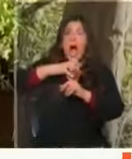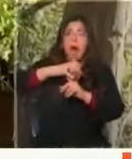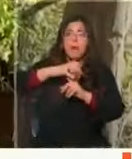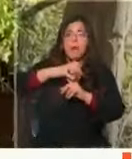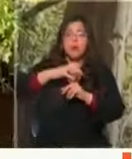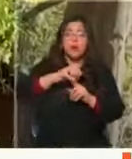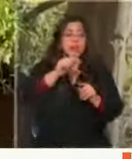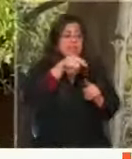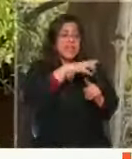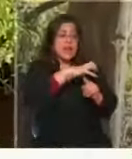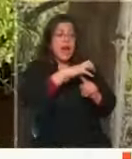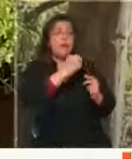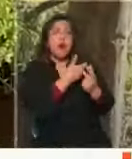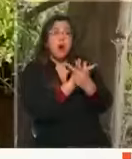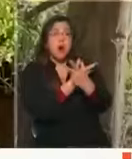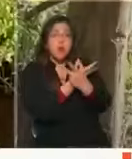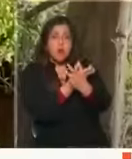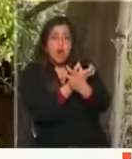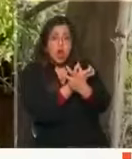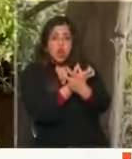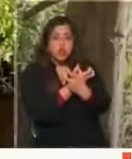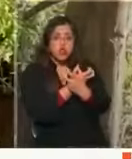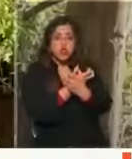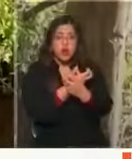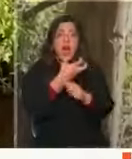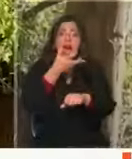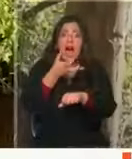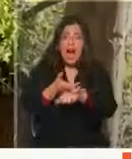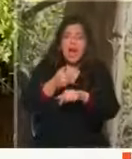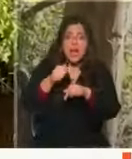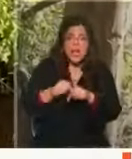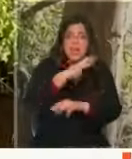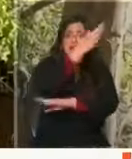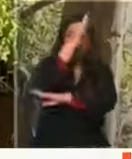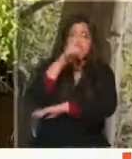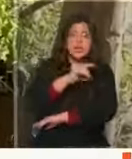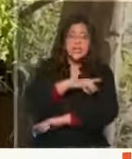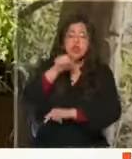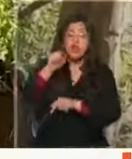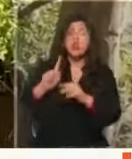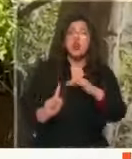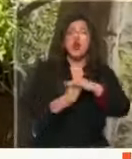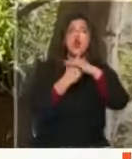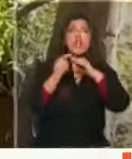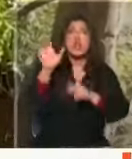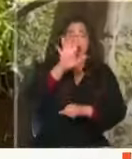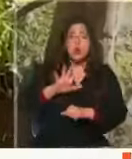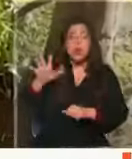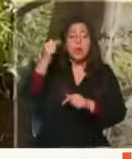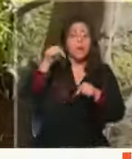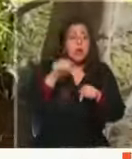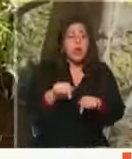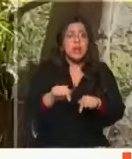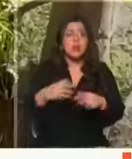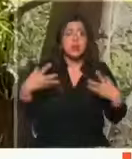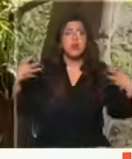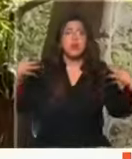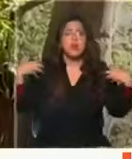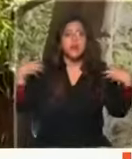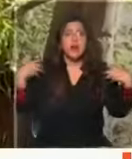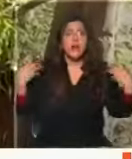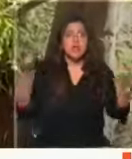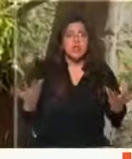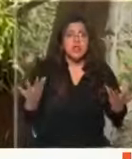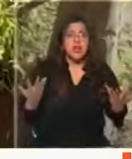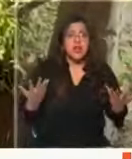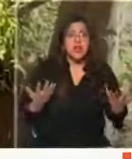venenoso, que se puede encontrar en los bosques chilenos. Es originario de Europa, pero este es responsable del 90% de la ingesta de hongos que